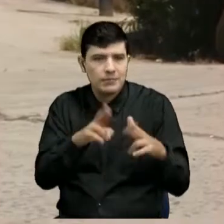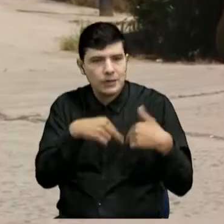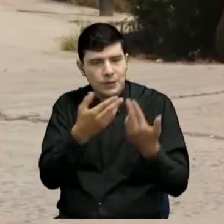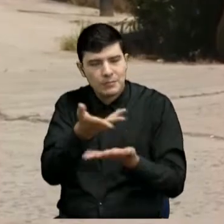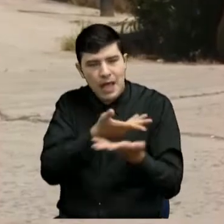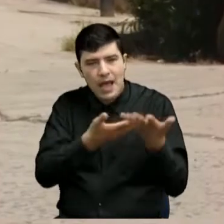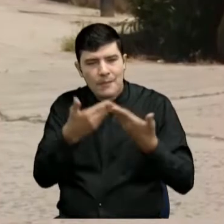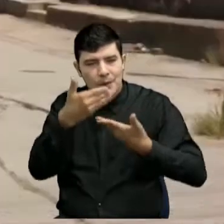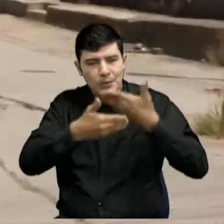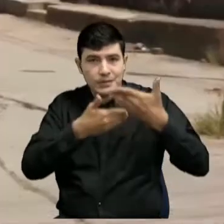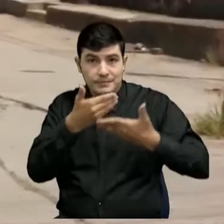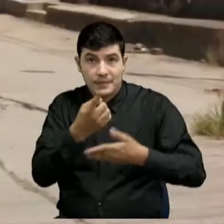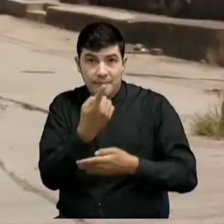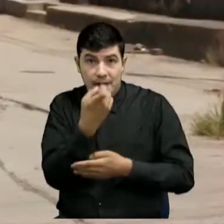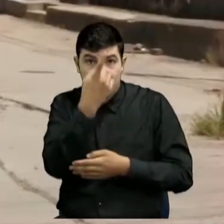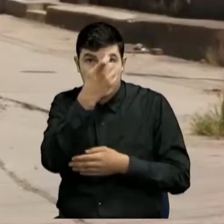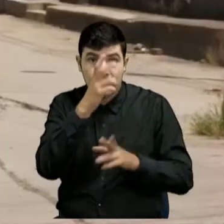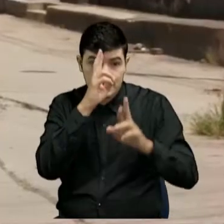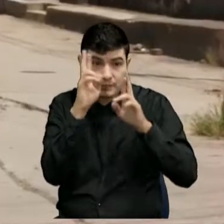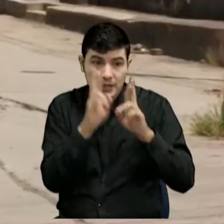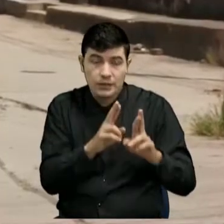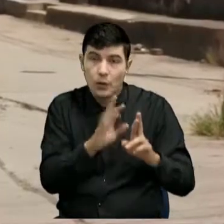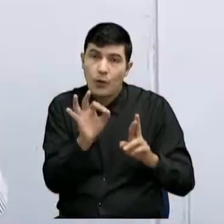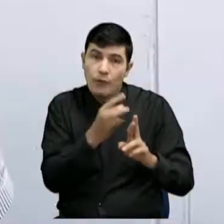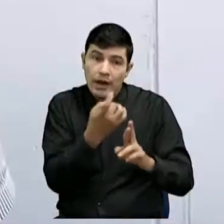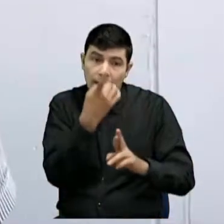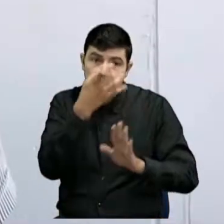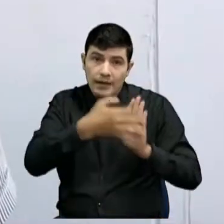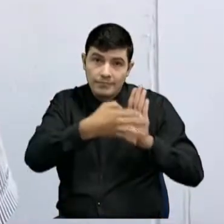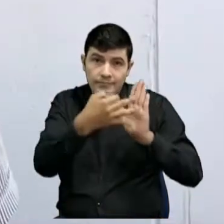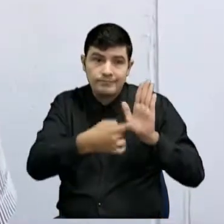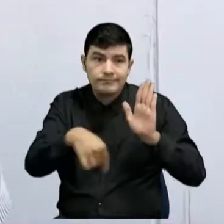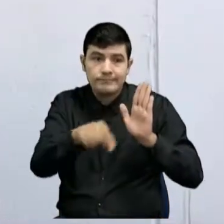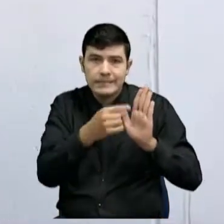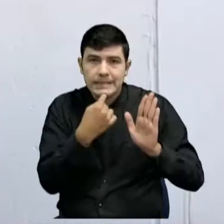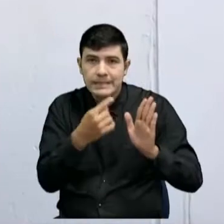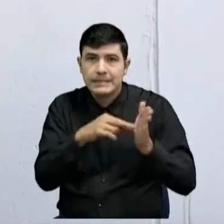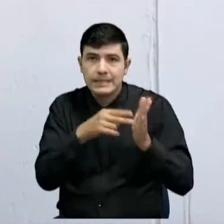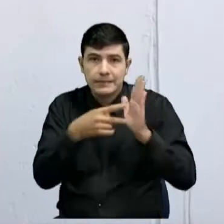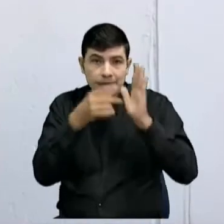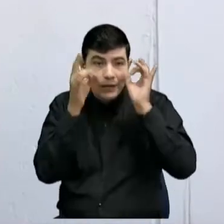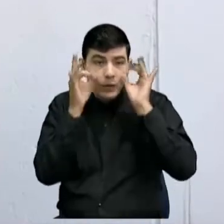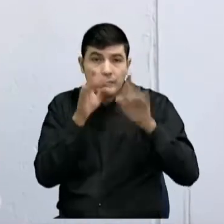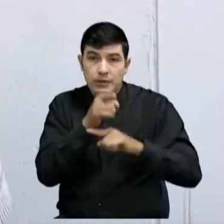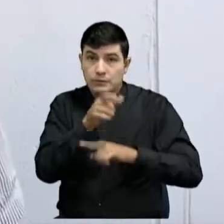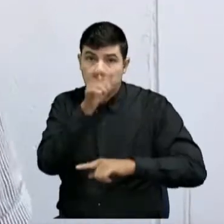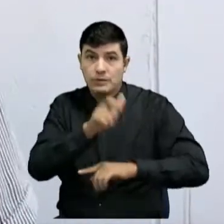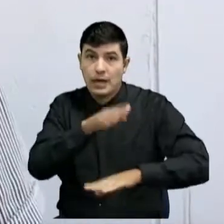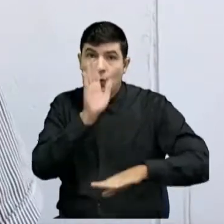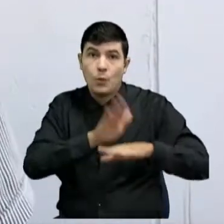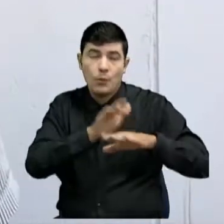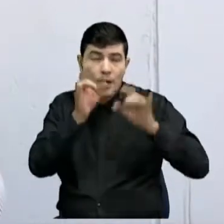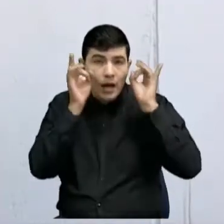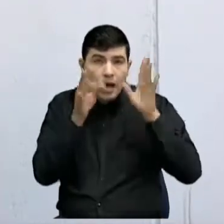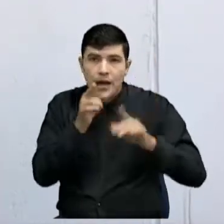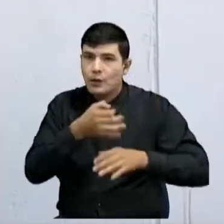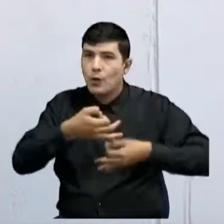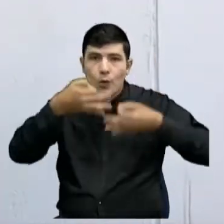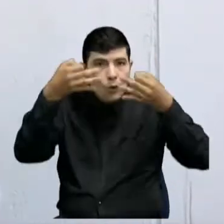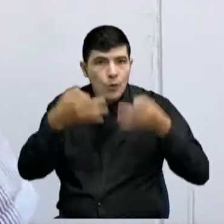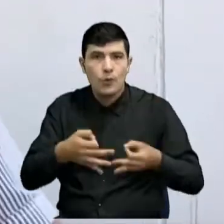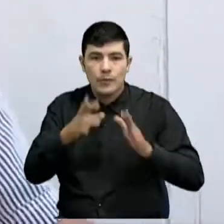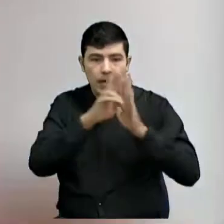las presuntas faltas de los investigados fueron calificadas de manera temporal como graves a título de culpa gravísima por violación manifiesta